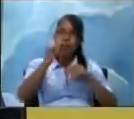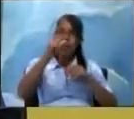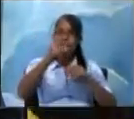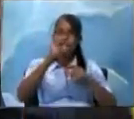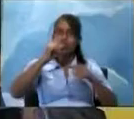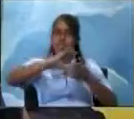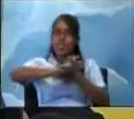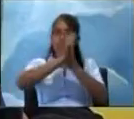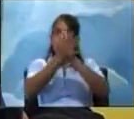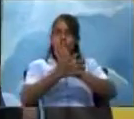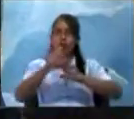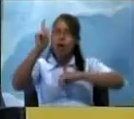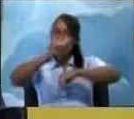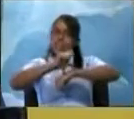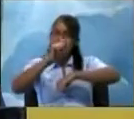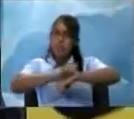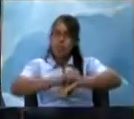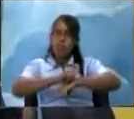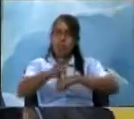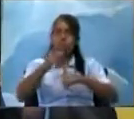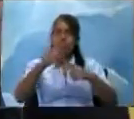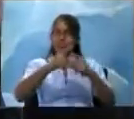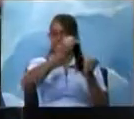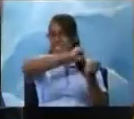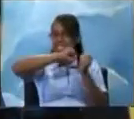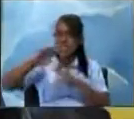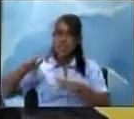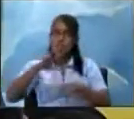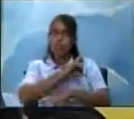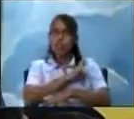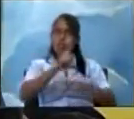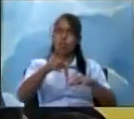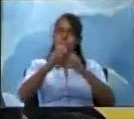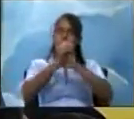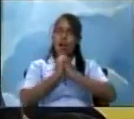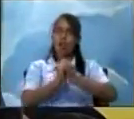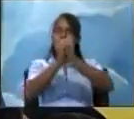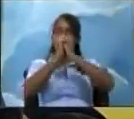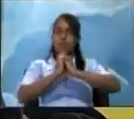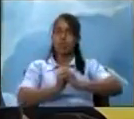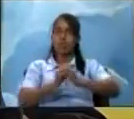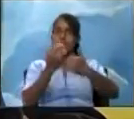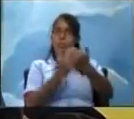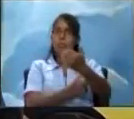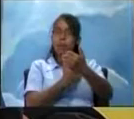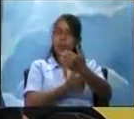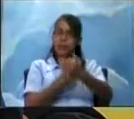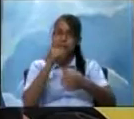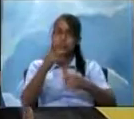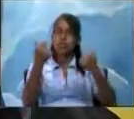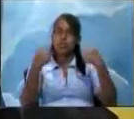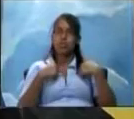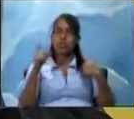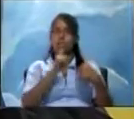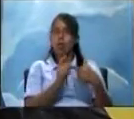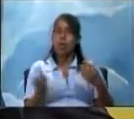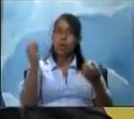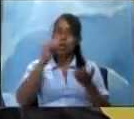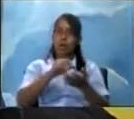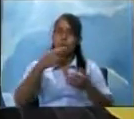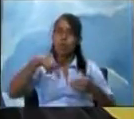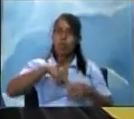Alejandro destruyó el templo también, les quitó su adoración. Hermano, que usted y yo no